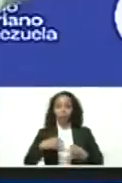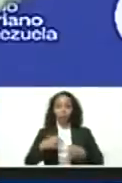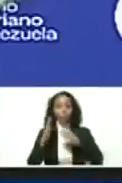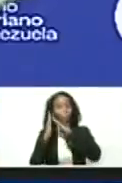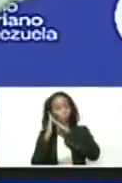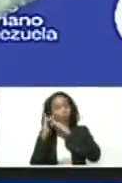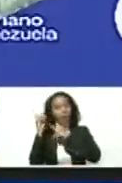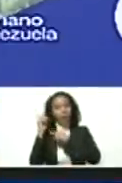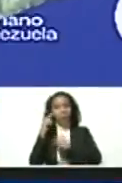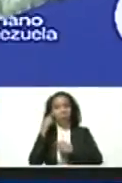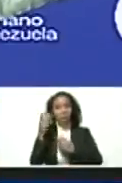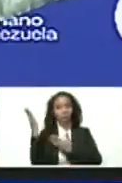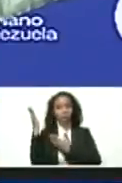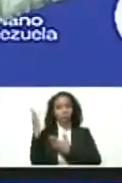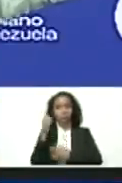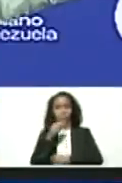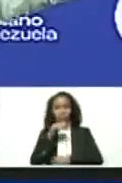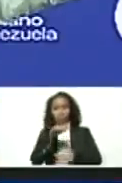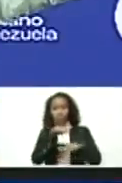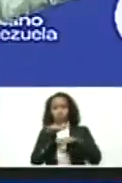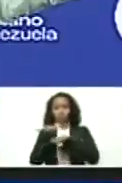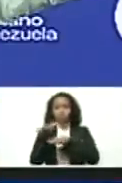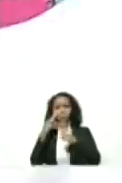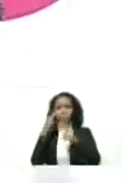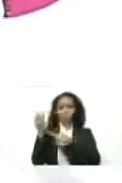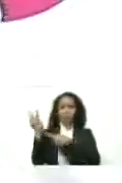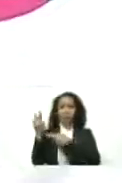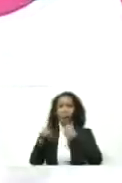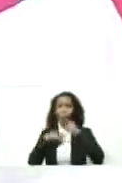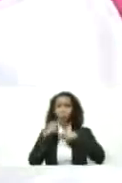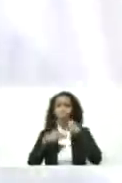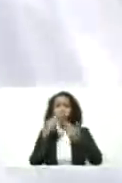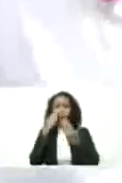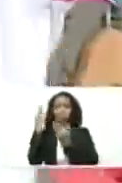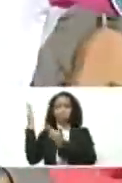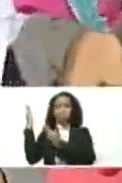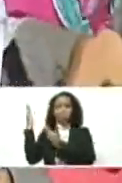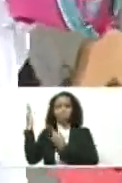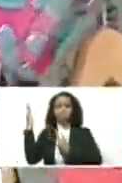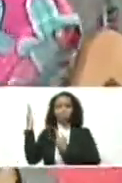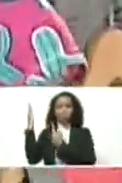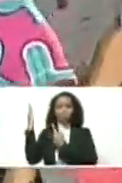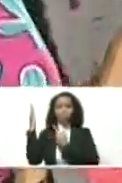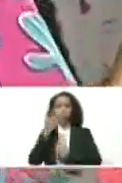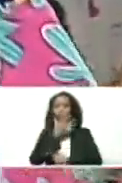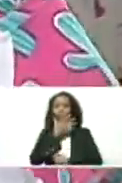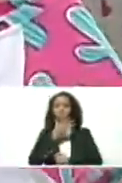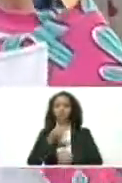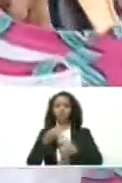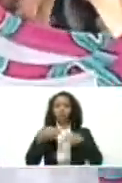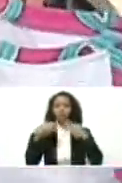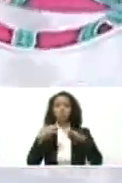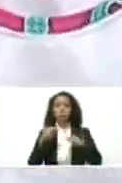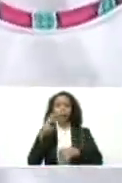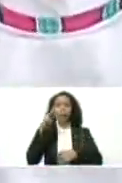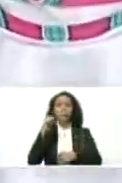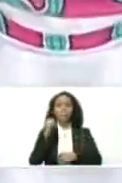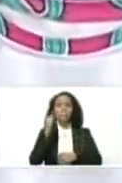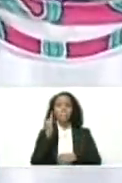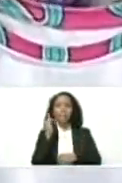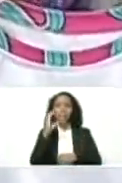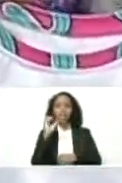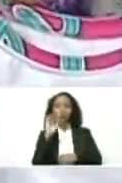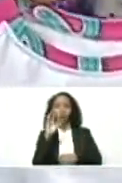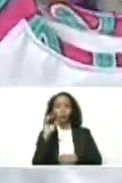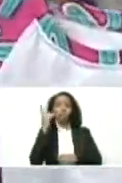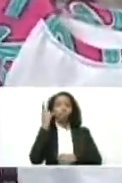esta que tengo aquí. Mira, eso es una belleza, ¿ves? Esto es miren algo sumamente colores. Sencillo, en una tela llamada microdurazno, es una tela